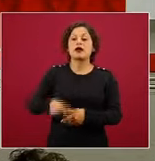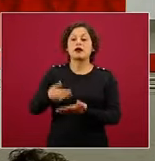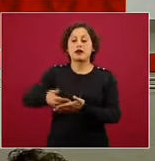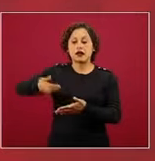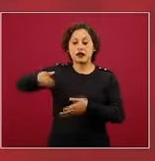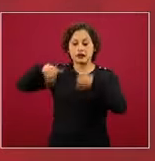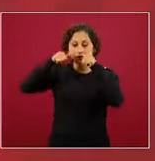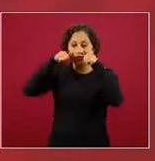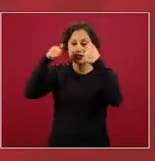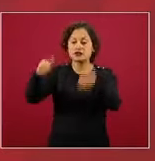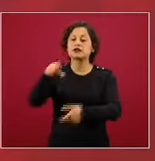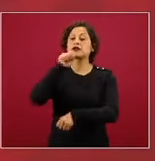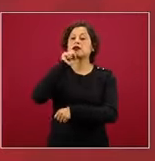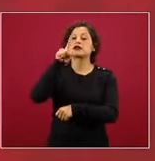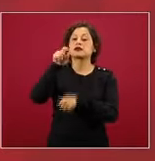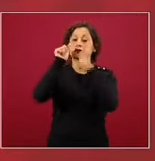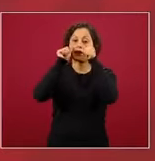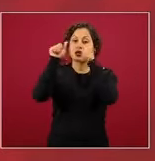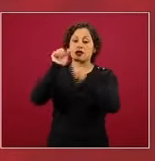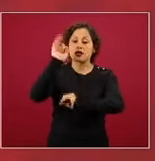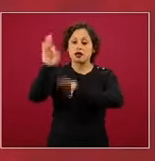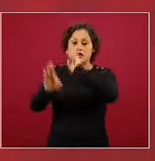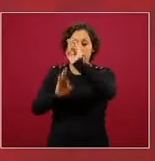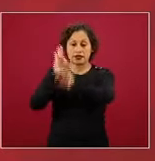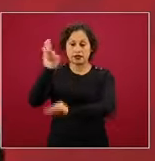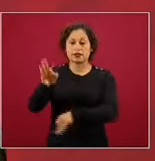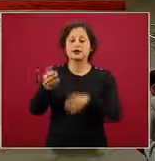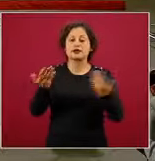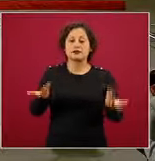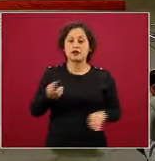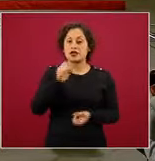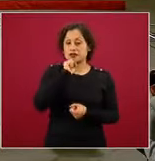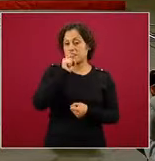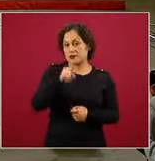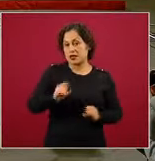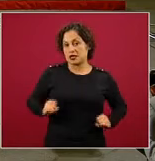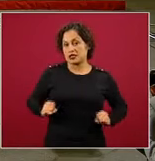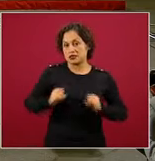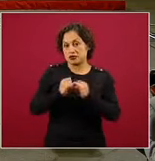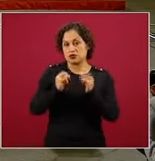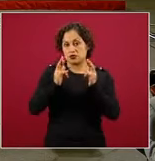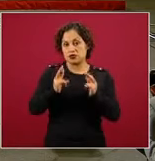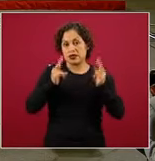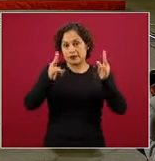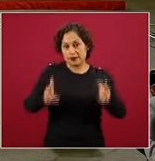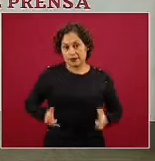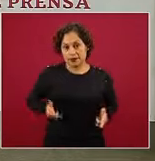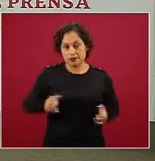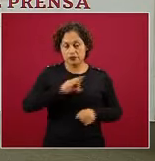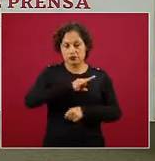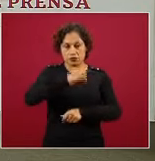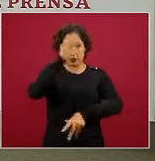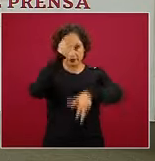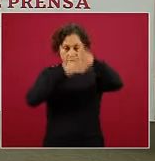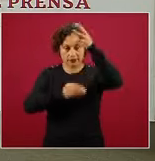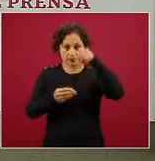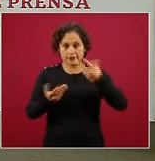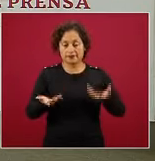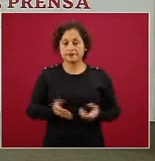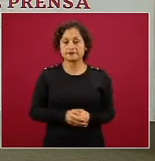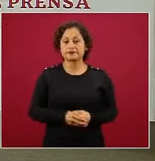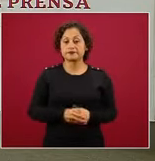seguimiento y específicamente en el caso del Instituto en la rehabilitación también. Vamos a pasar entonces esta noche a preguntas